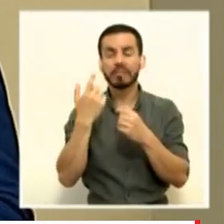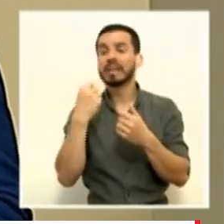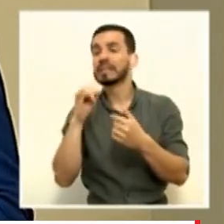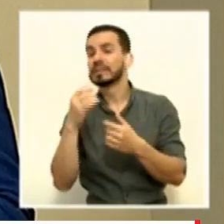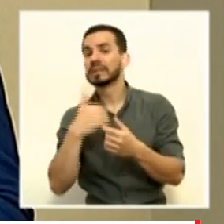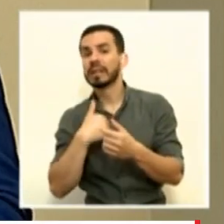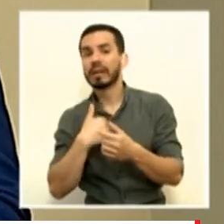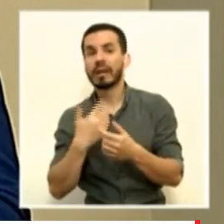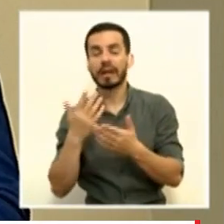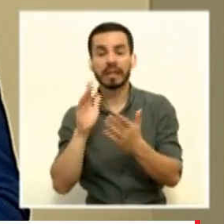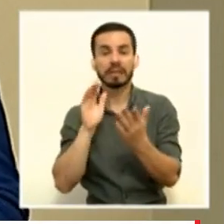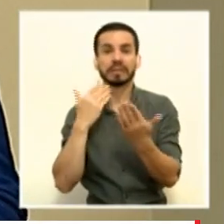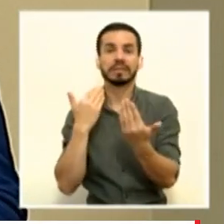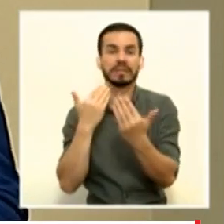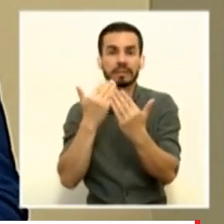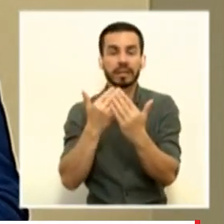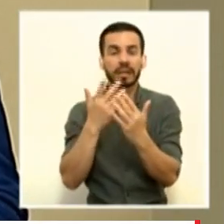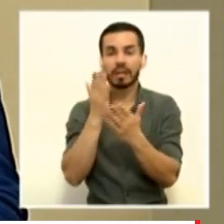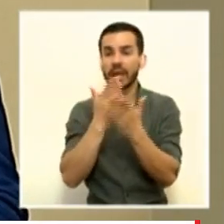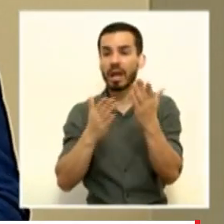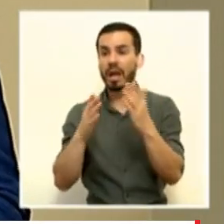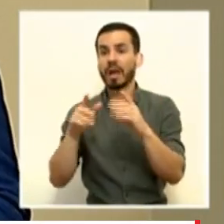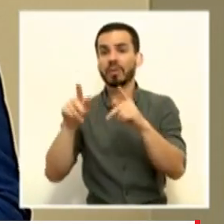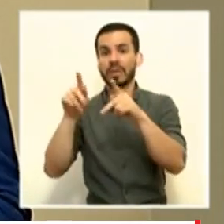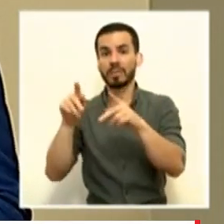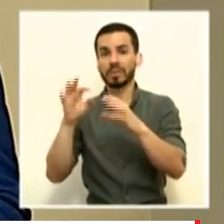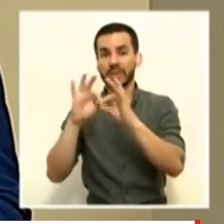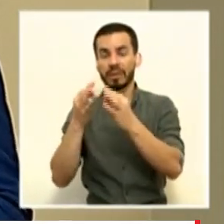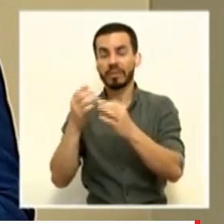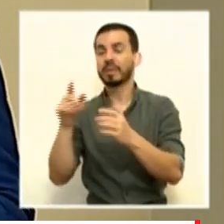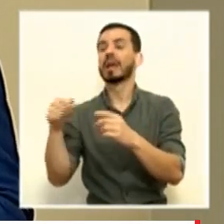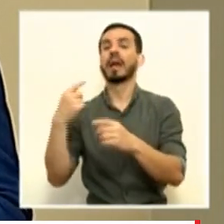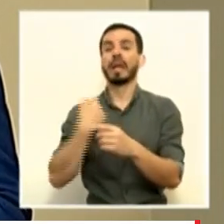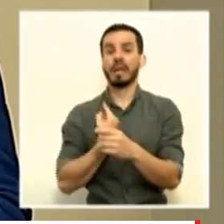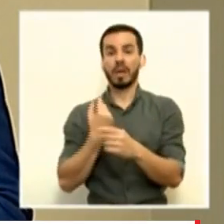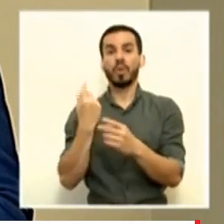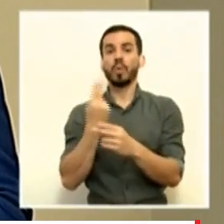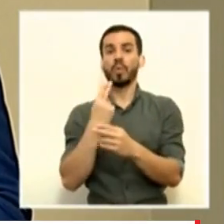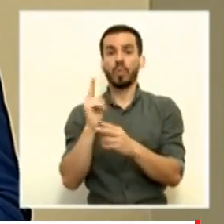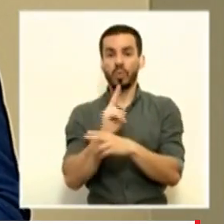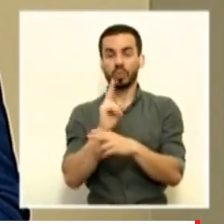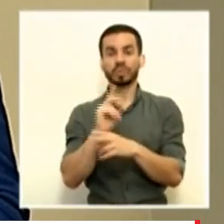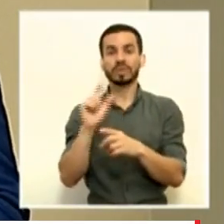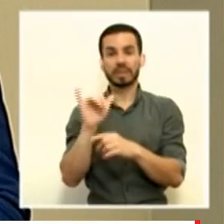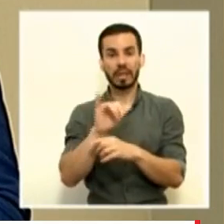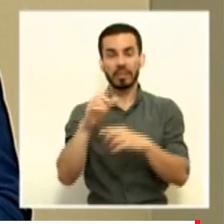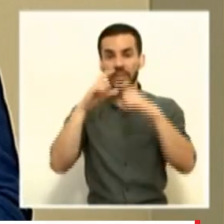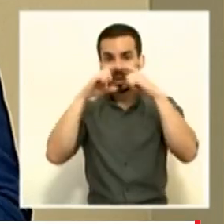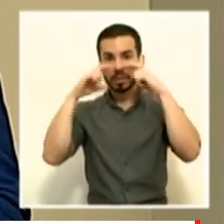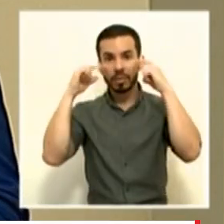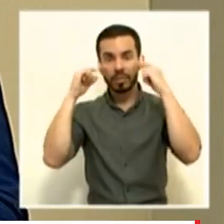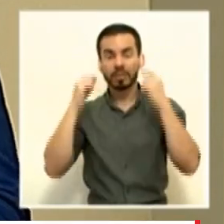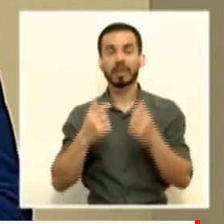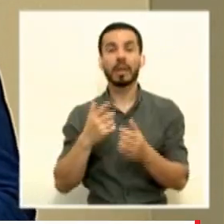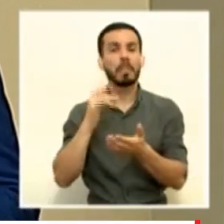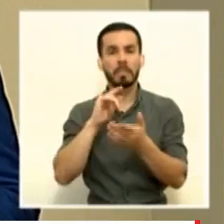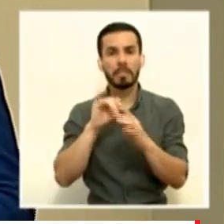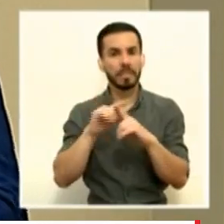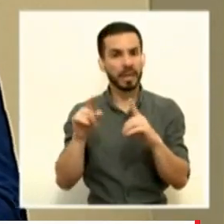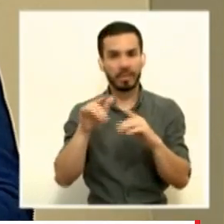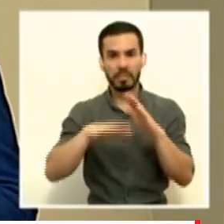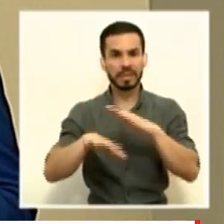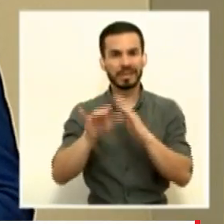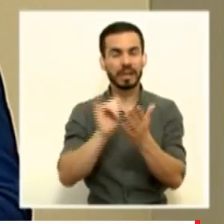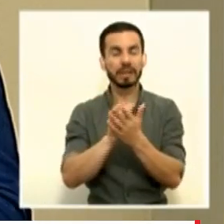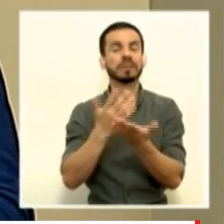haber algún tipo de cercanía por parte de algún miembro familiar, también que use el cubrebocas en la medida. Básicamente es